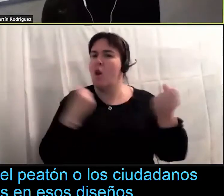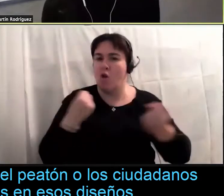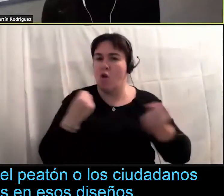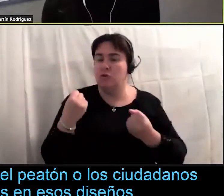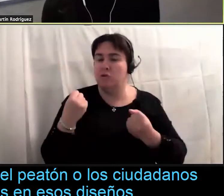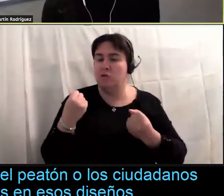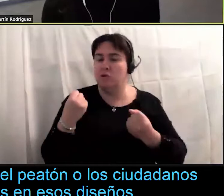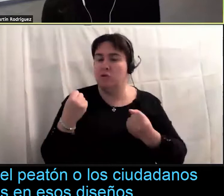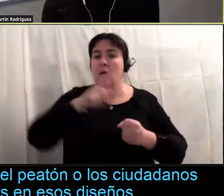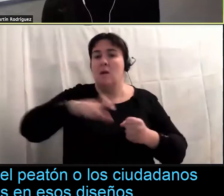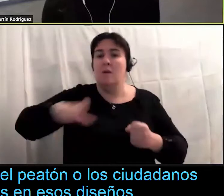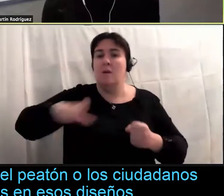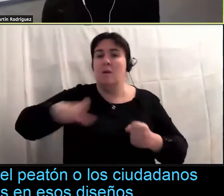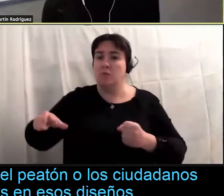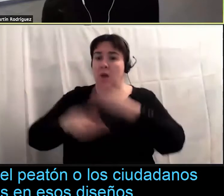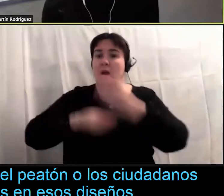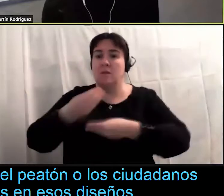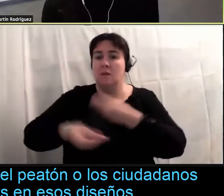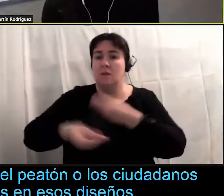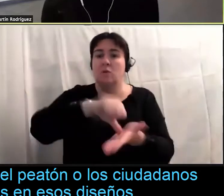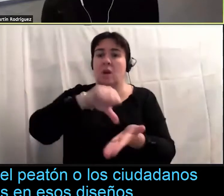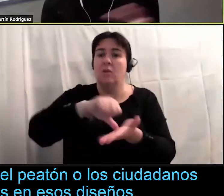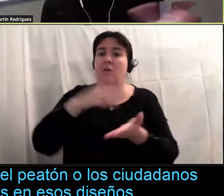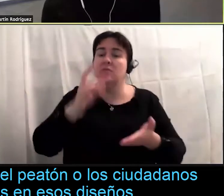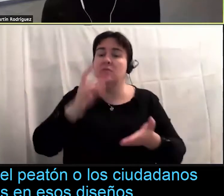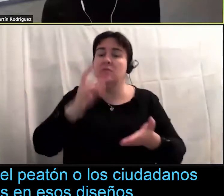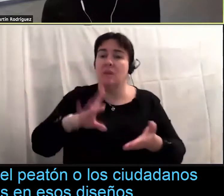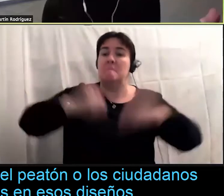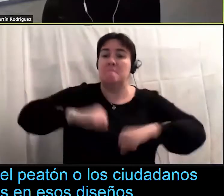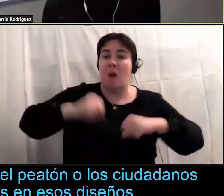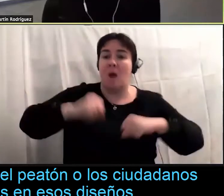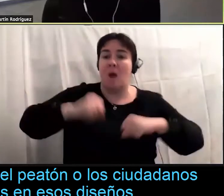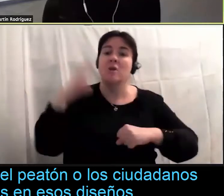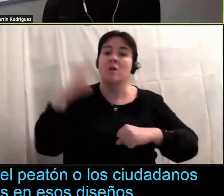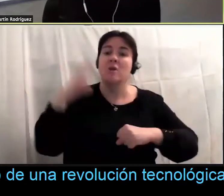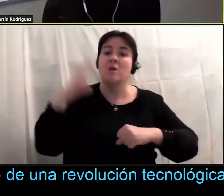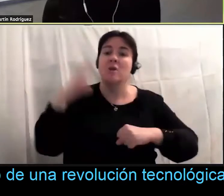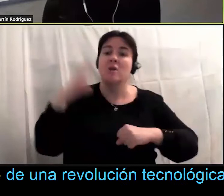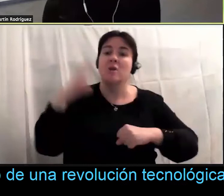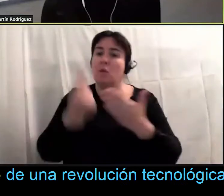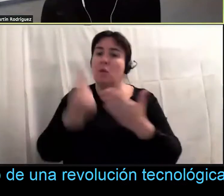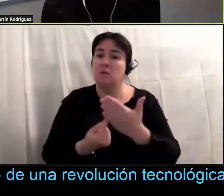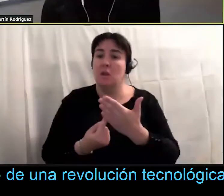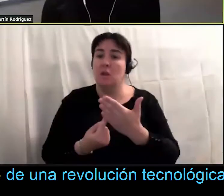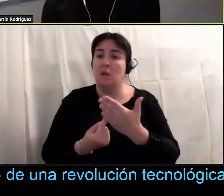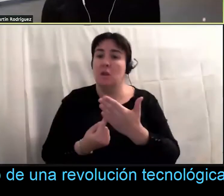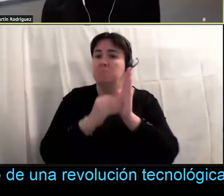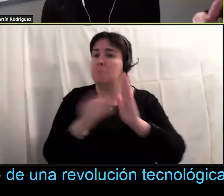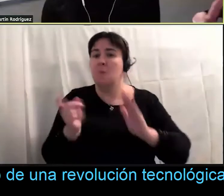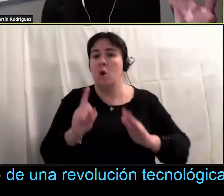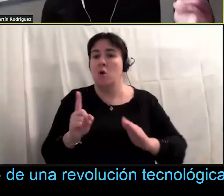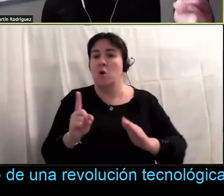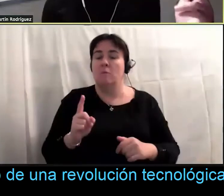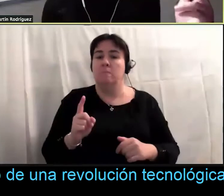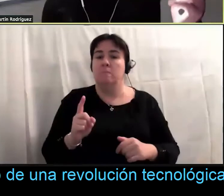que son los mayores, las mujeres y los niños, no estaban contemplados en esos diseños. ¿Y qué va a pasar? Pues,